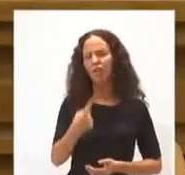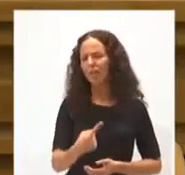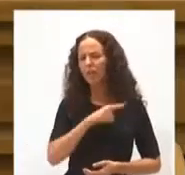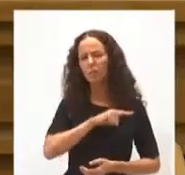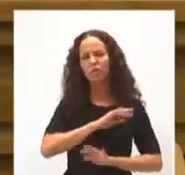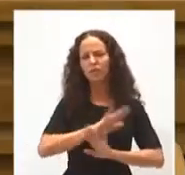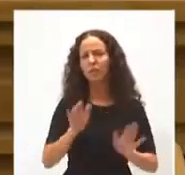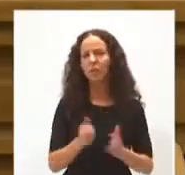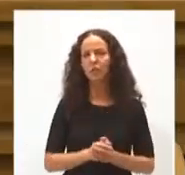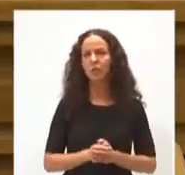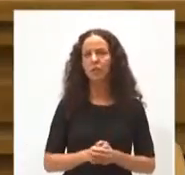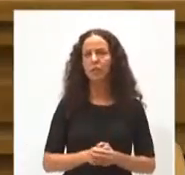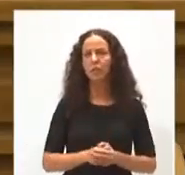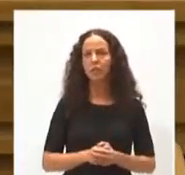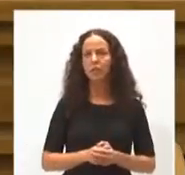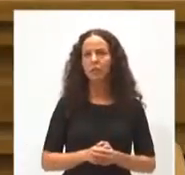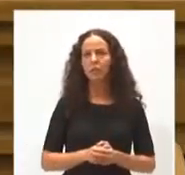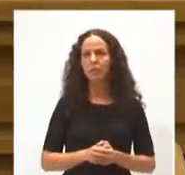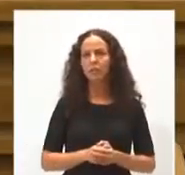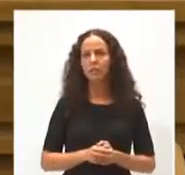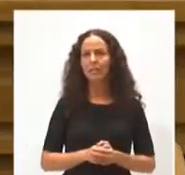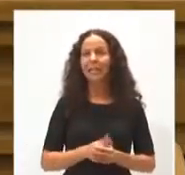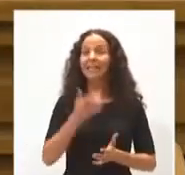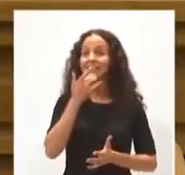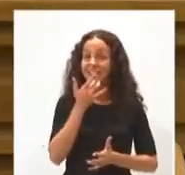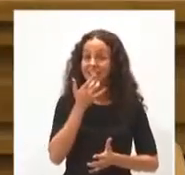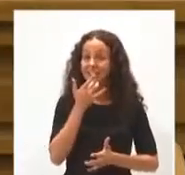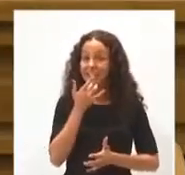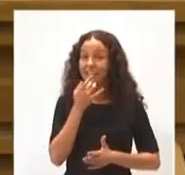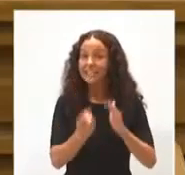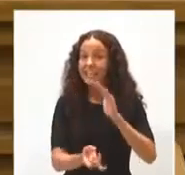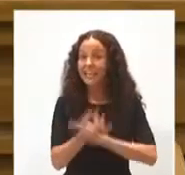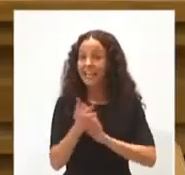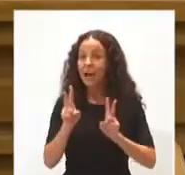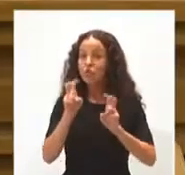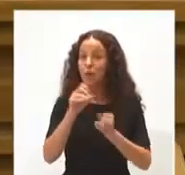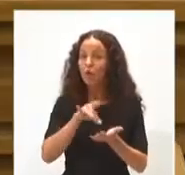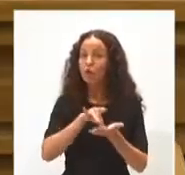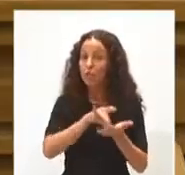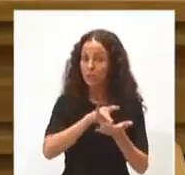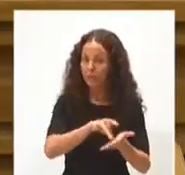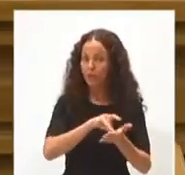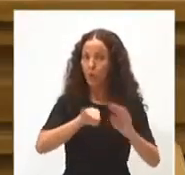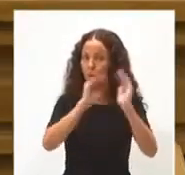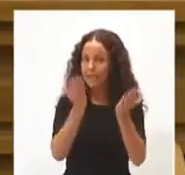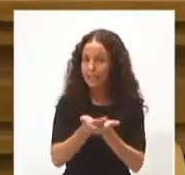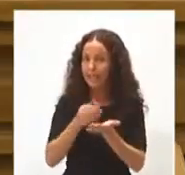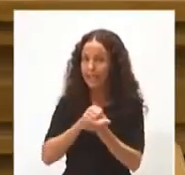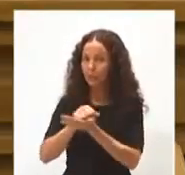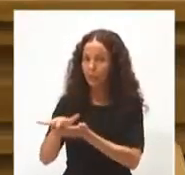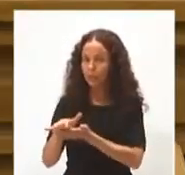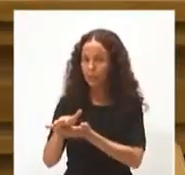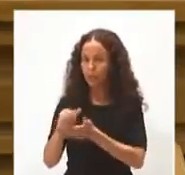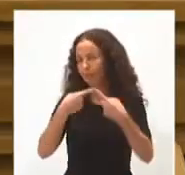de defenderlo y que me entienda todo el mundo si se crea un nuevo servicio universal y gratuito otra cosa que se ha pagado